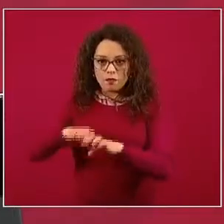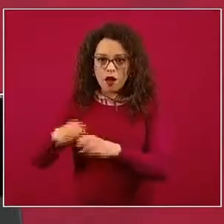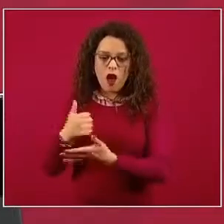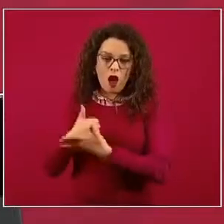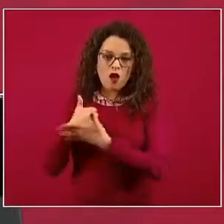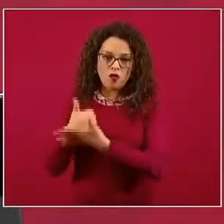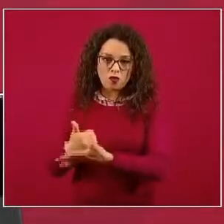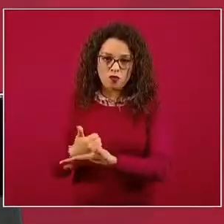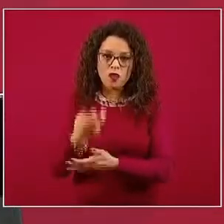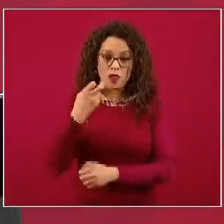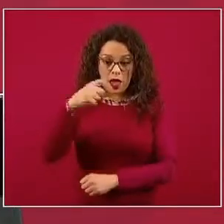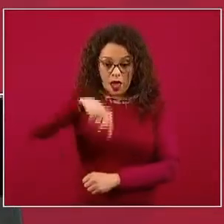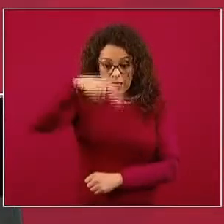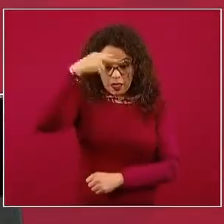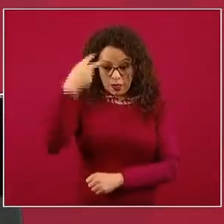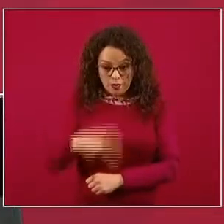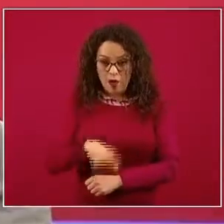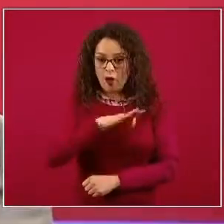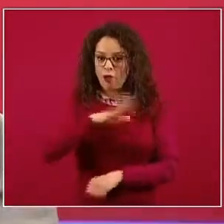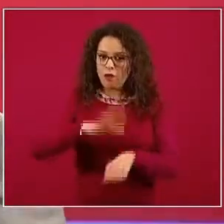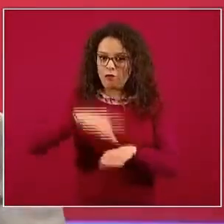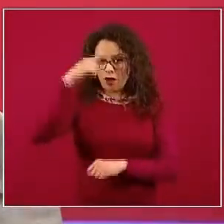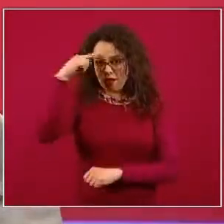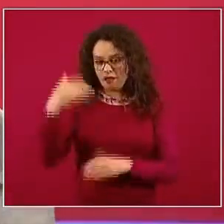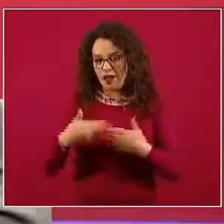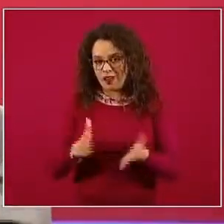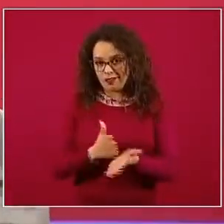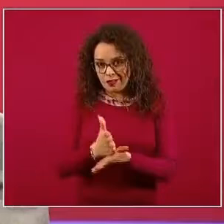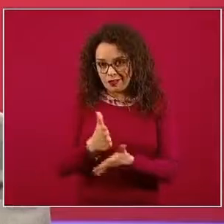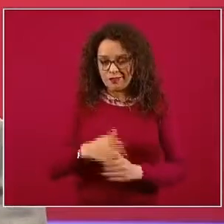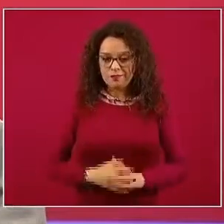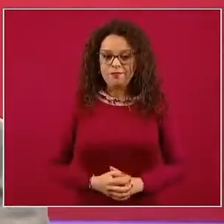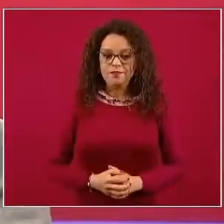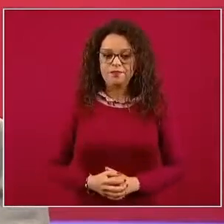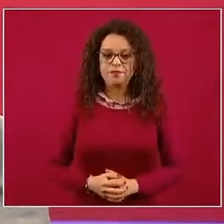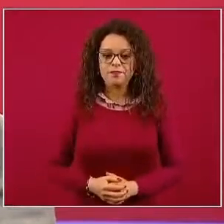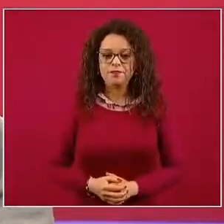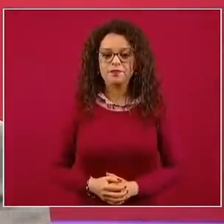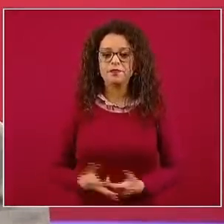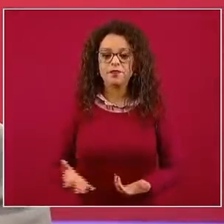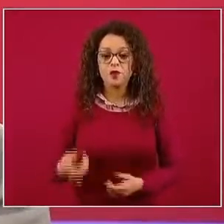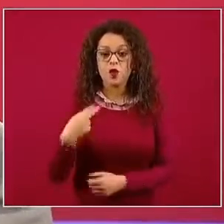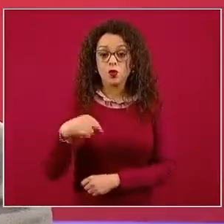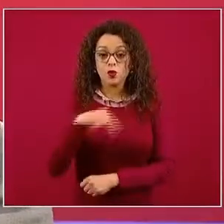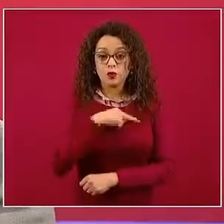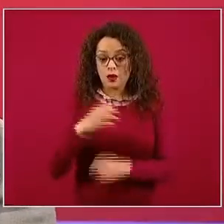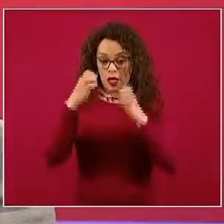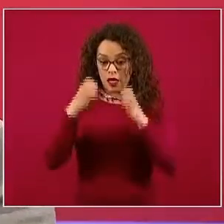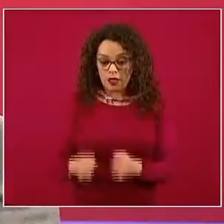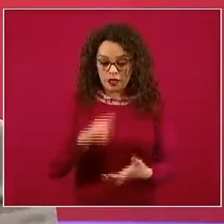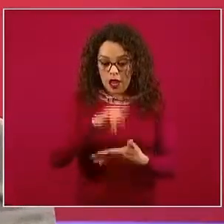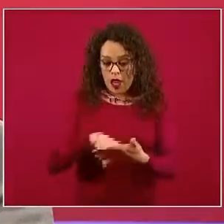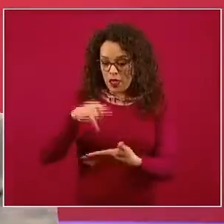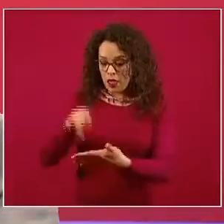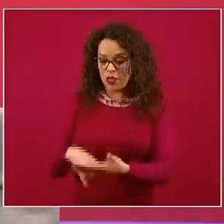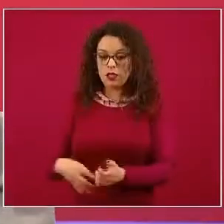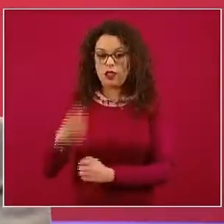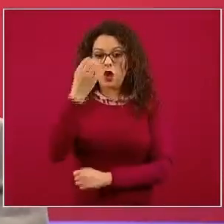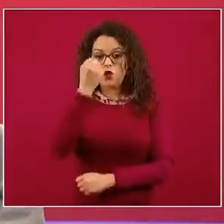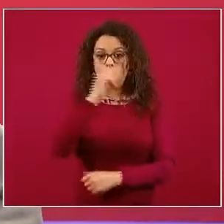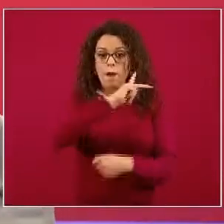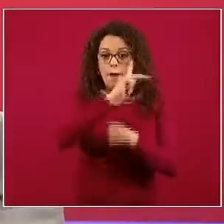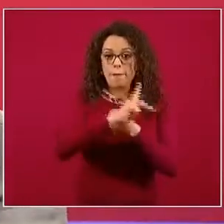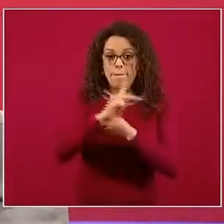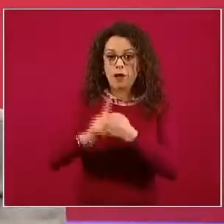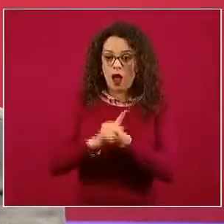como país tener un acceso facilitado. Entonces, entramos a la lista de 9 países de Janssen, 9 países